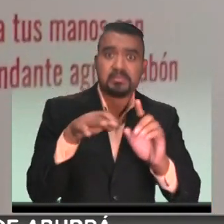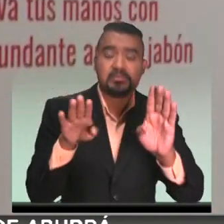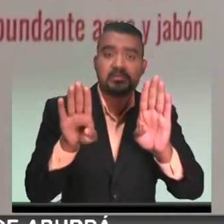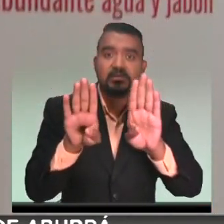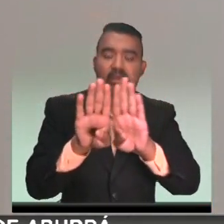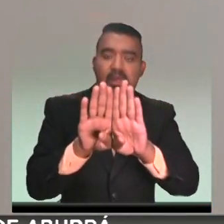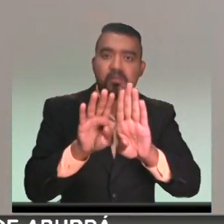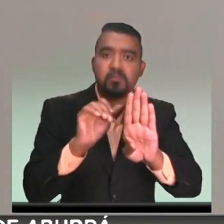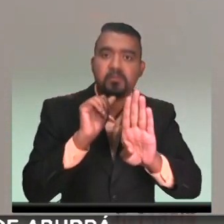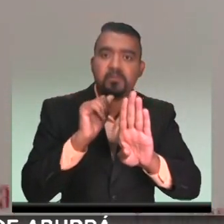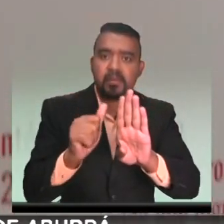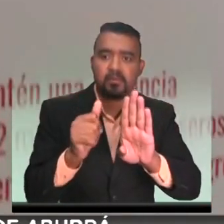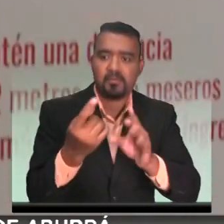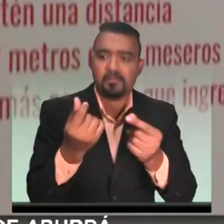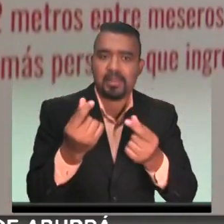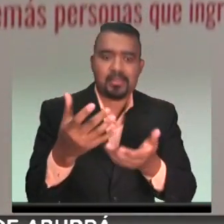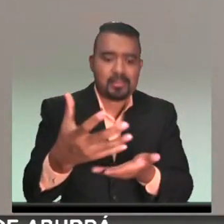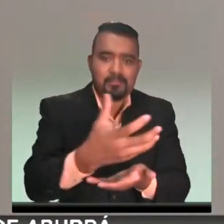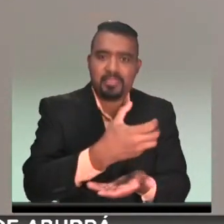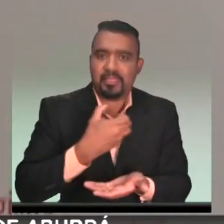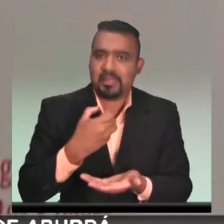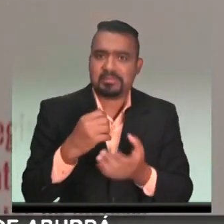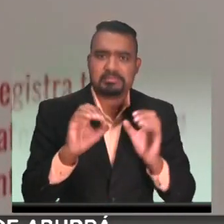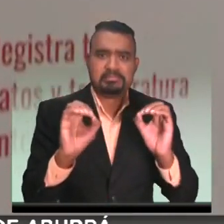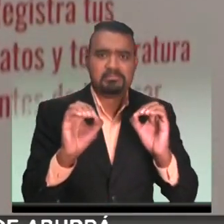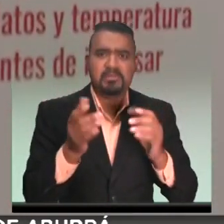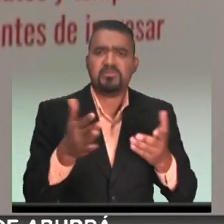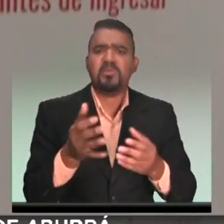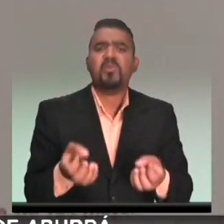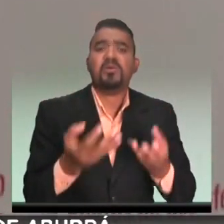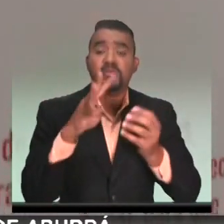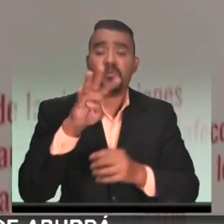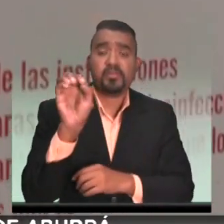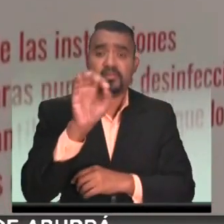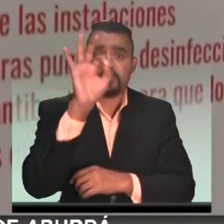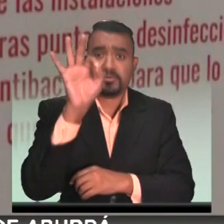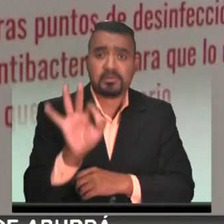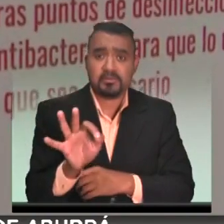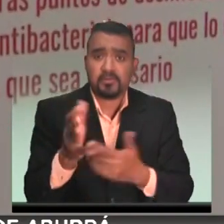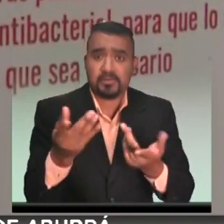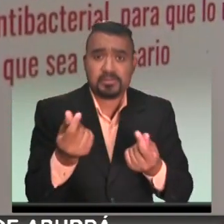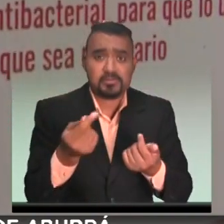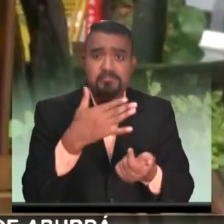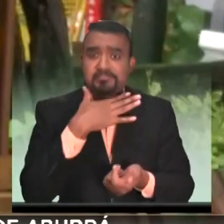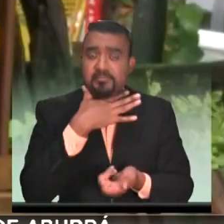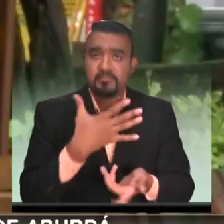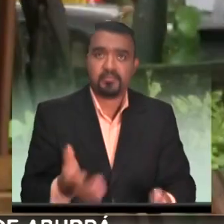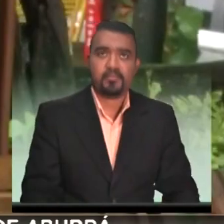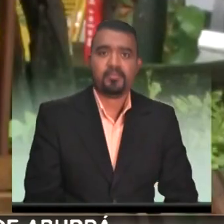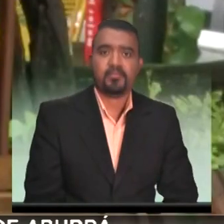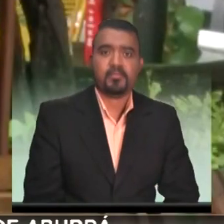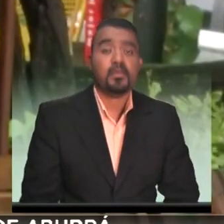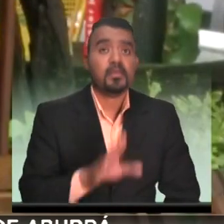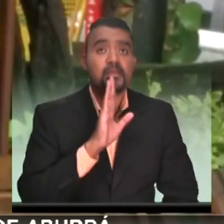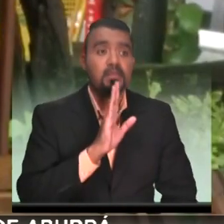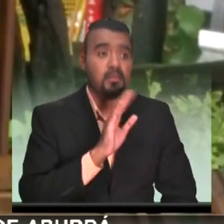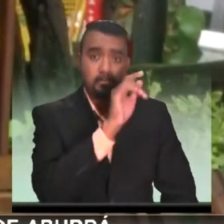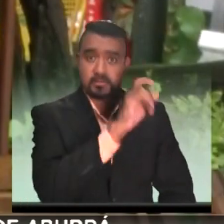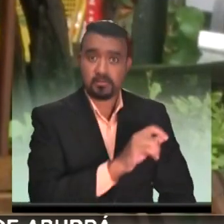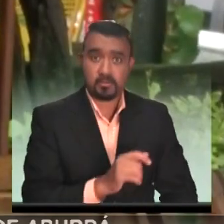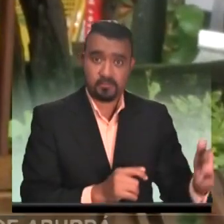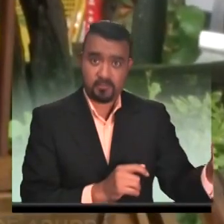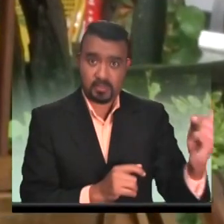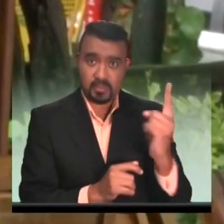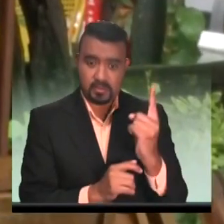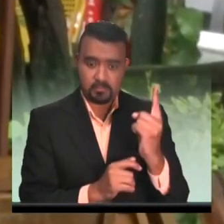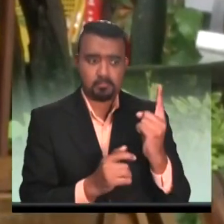en sus ventas cercana al 90%. Que ellos también vengan con sus tapabocas correspondientes, que sean disciplinados a la